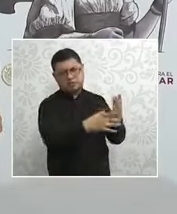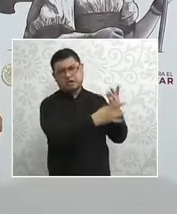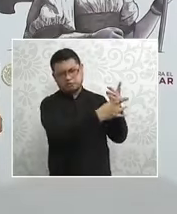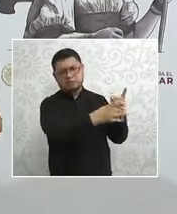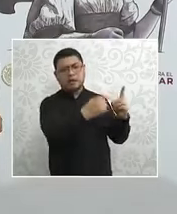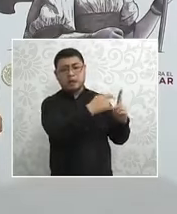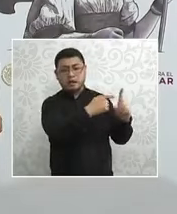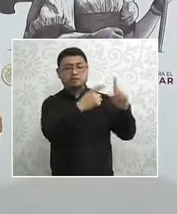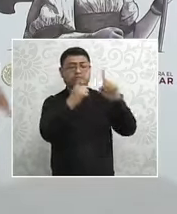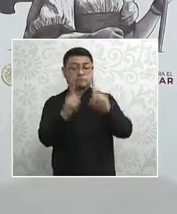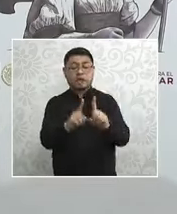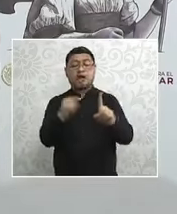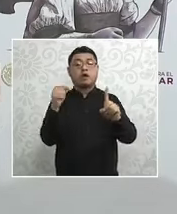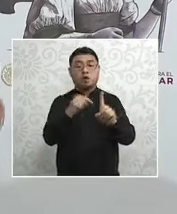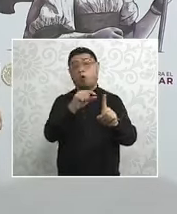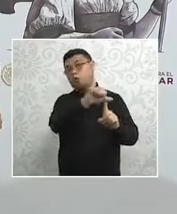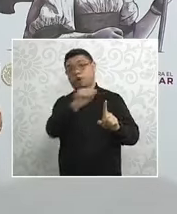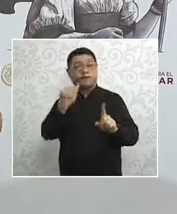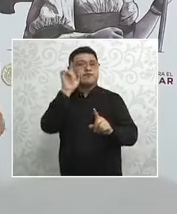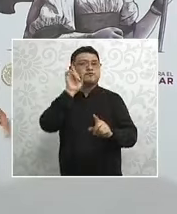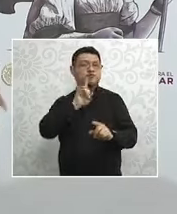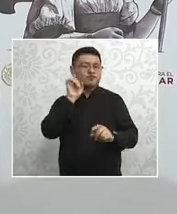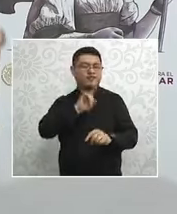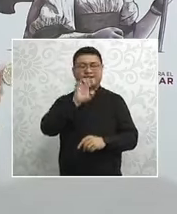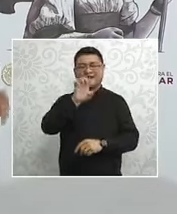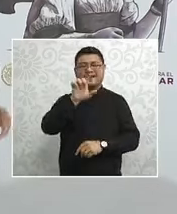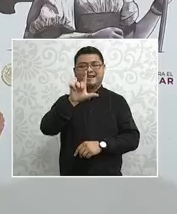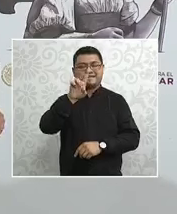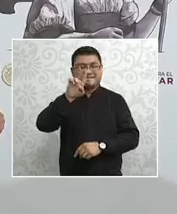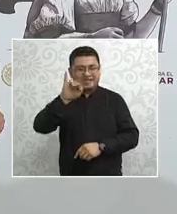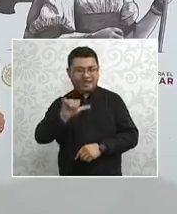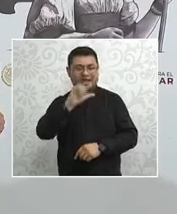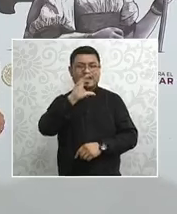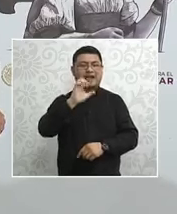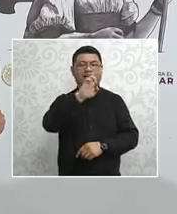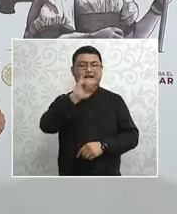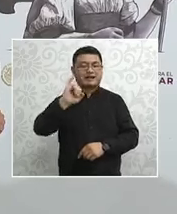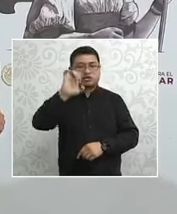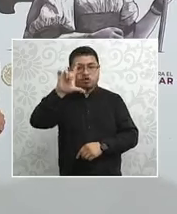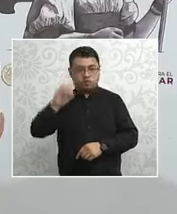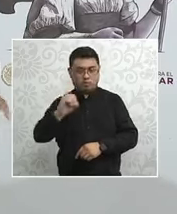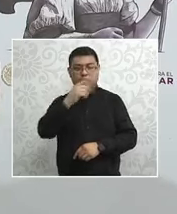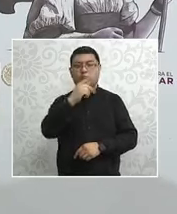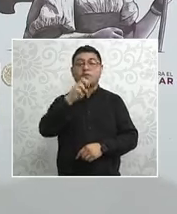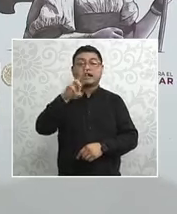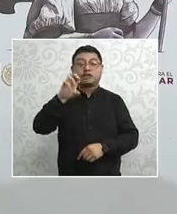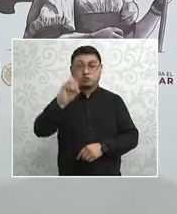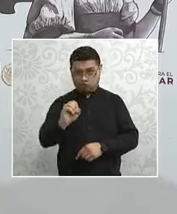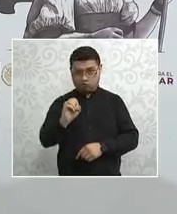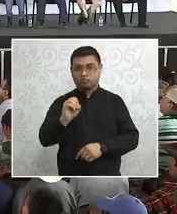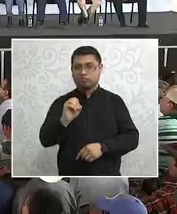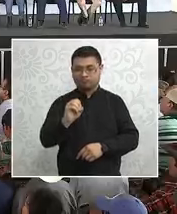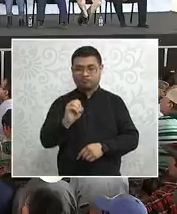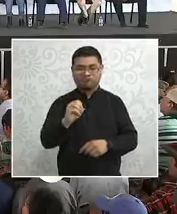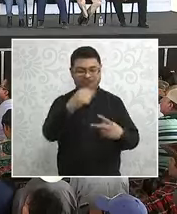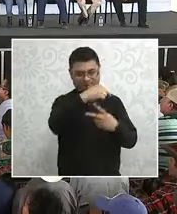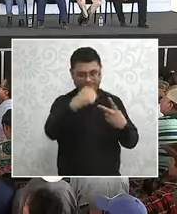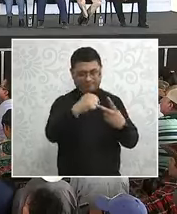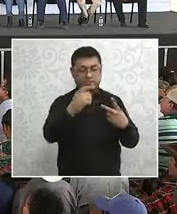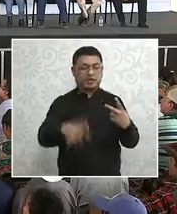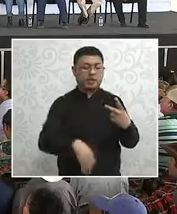Carrillo Puerto que es una mujer más conocida hermana de Carrillo Puerto bueno esa es el segundo